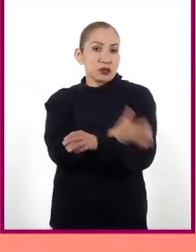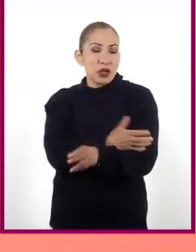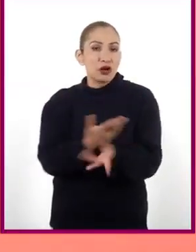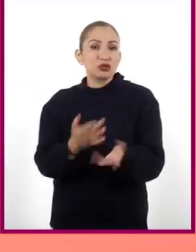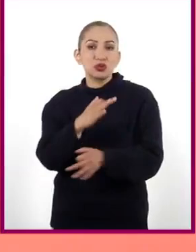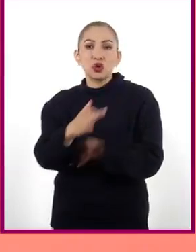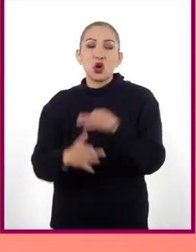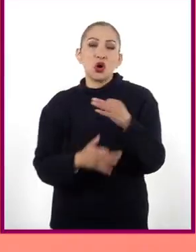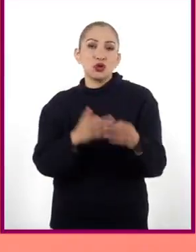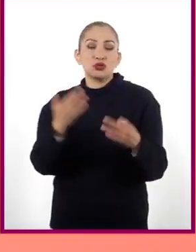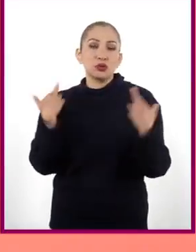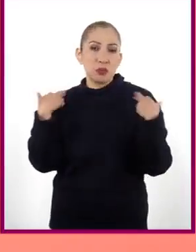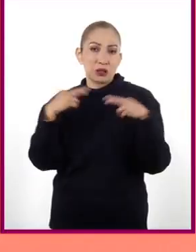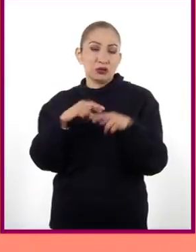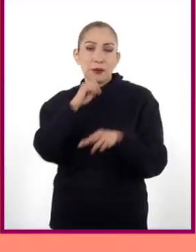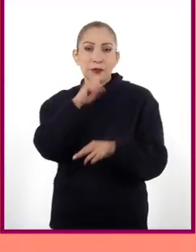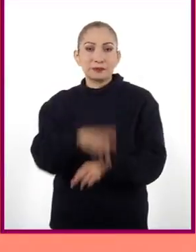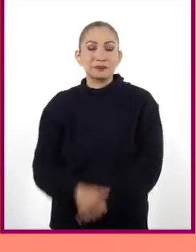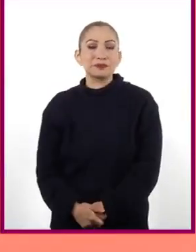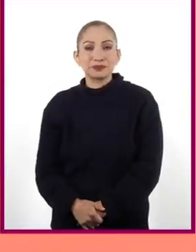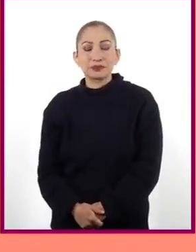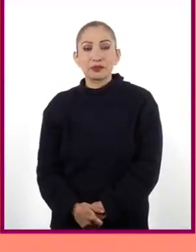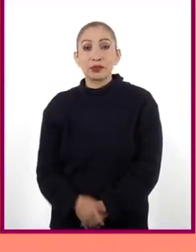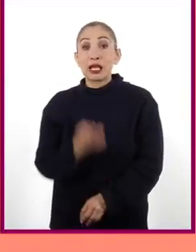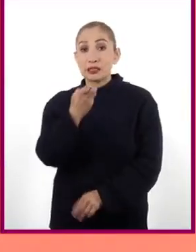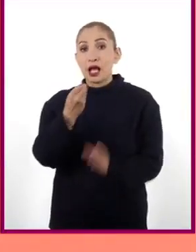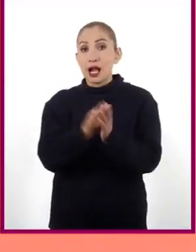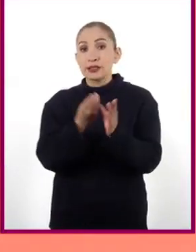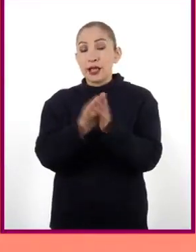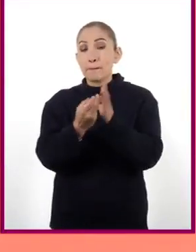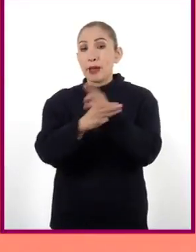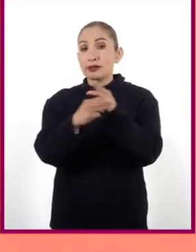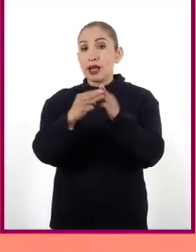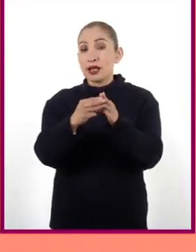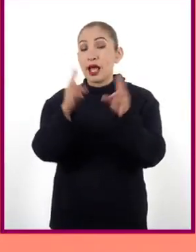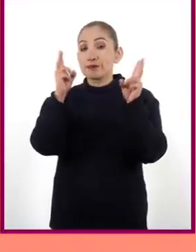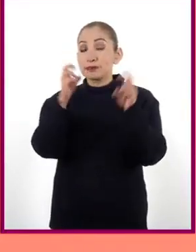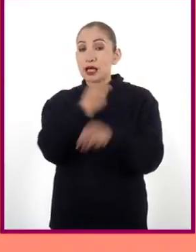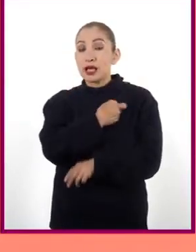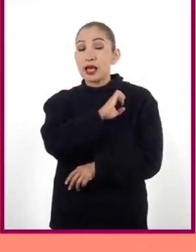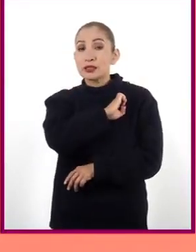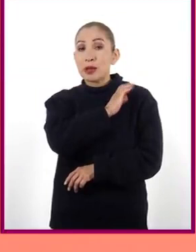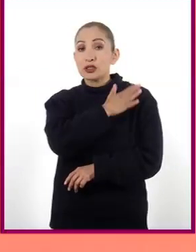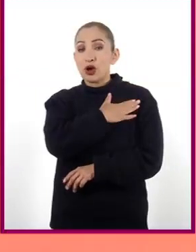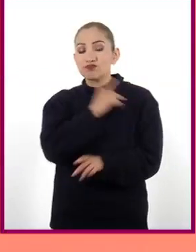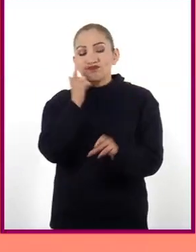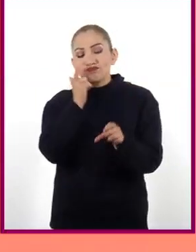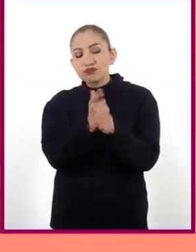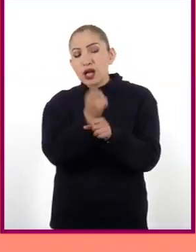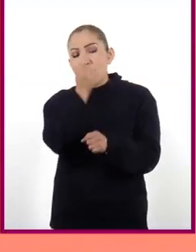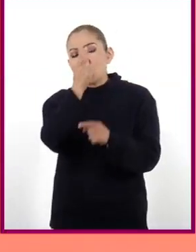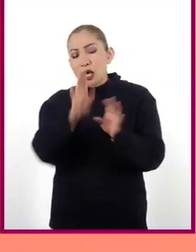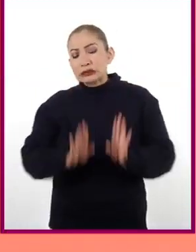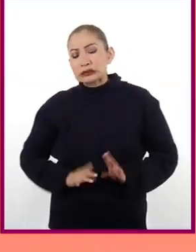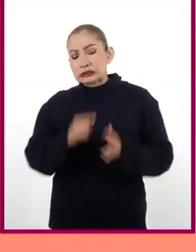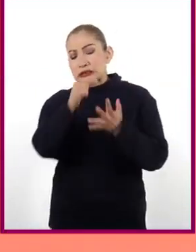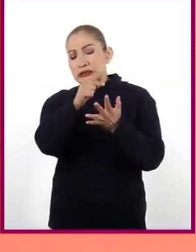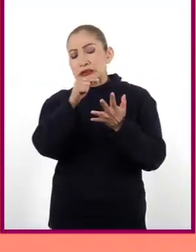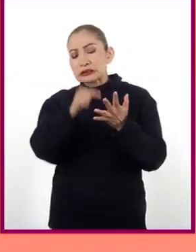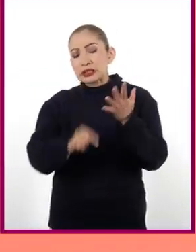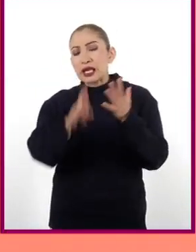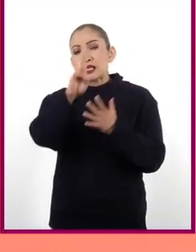compañeras, compañeros y docentes. En esta sesión de la asignatura de español, identificaremos algunas características